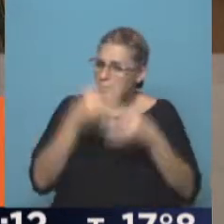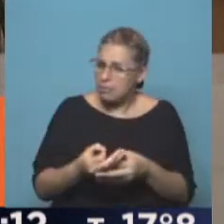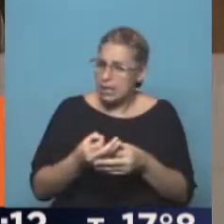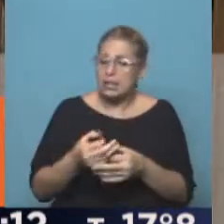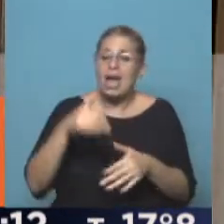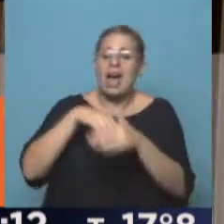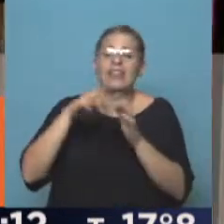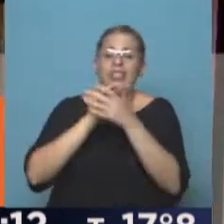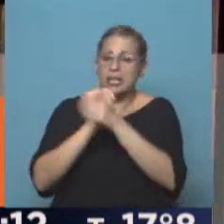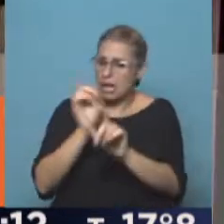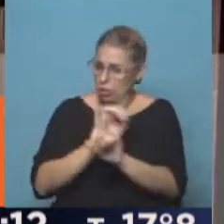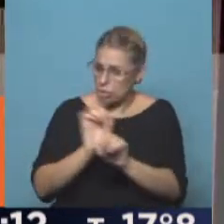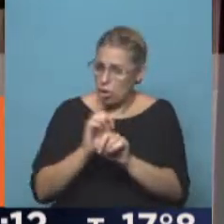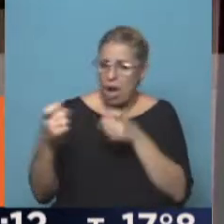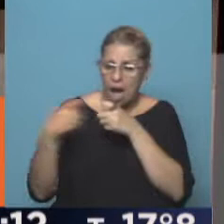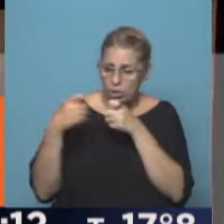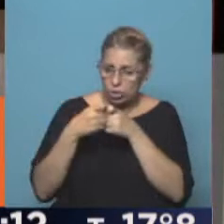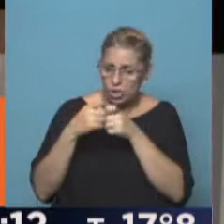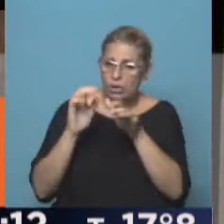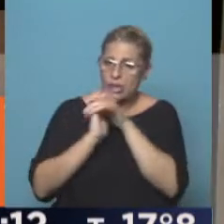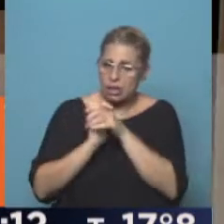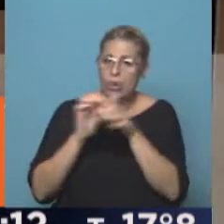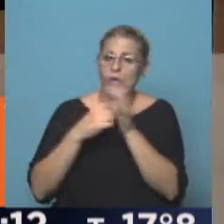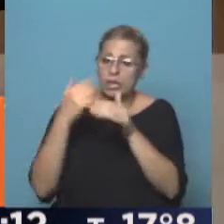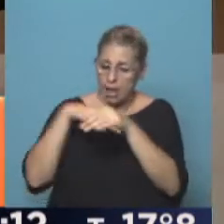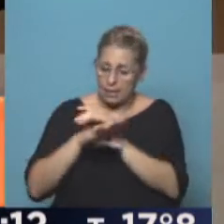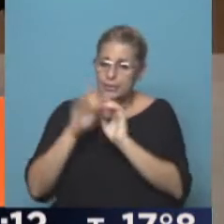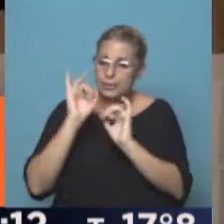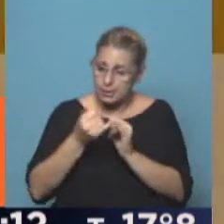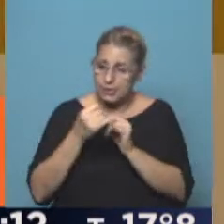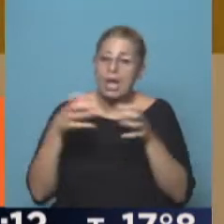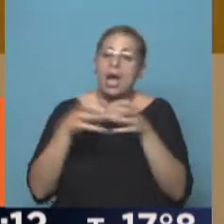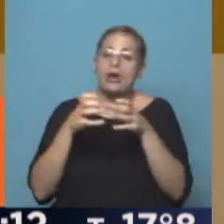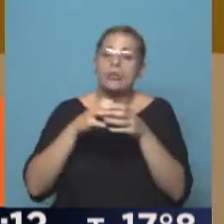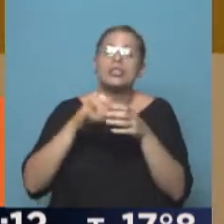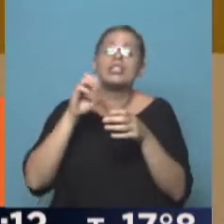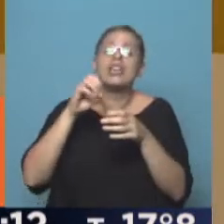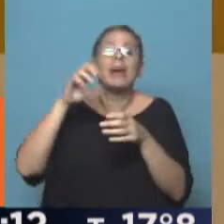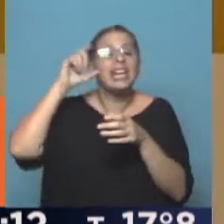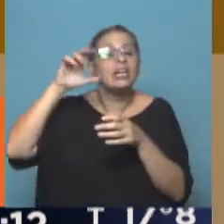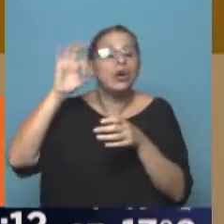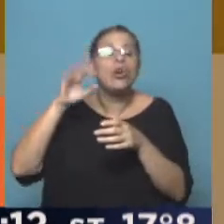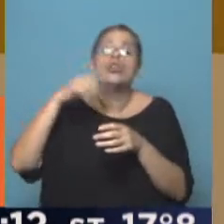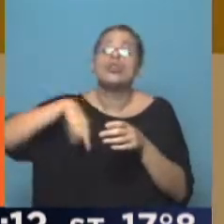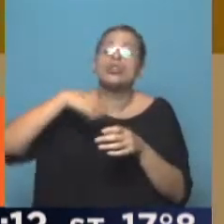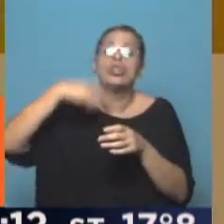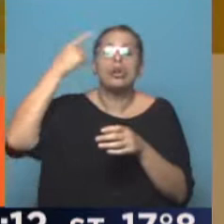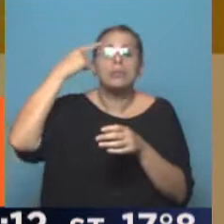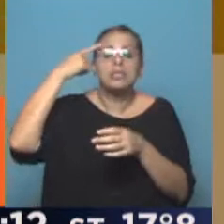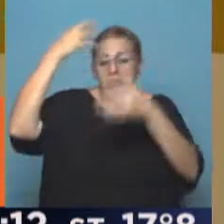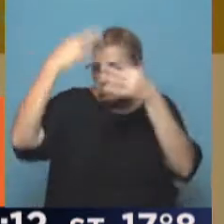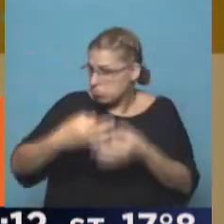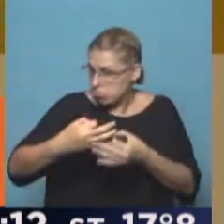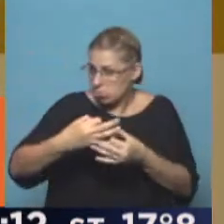radicalismo que está asociado al radicalismo en la ciudad de buenos aires- sea parte de una agrupación que se llama eco nosotros este creemos que es legítimo y